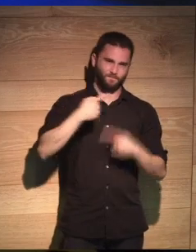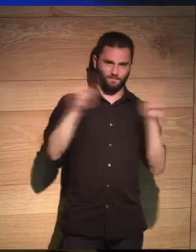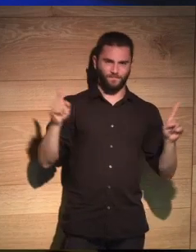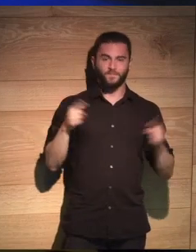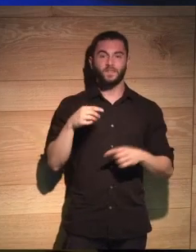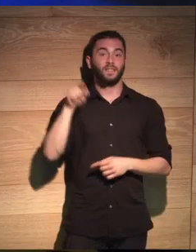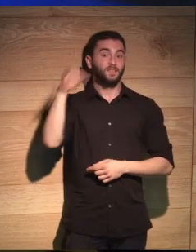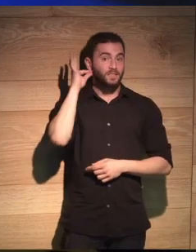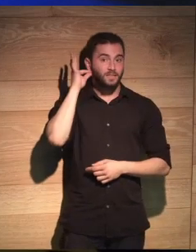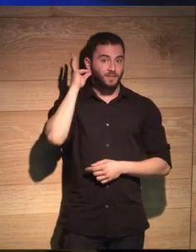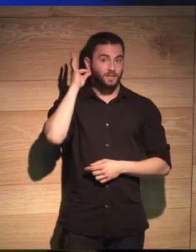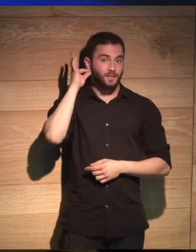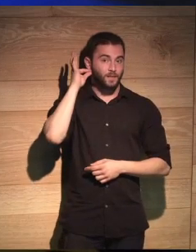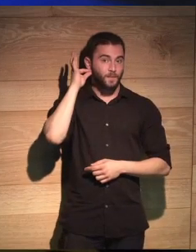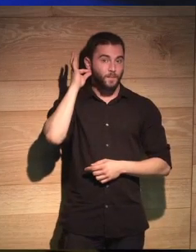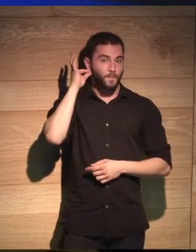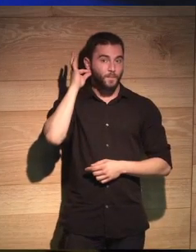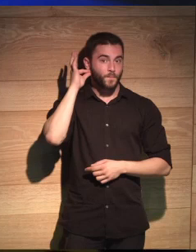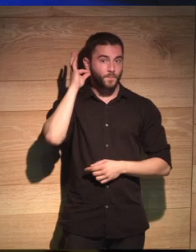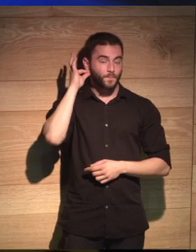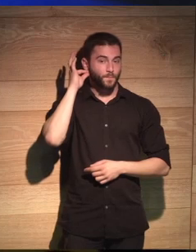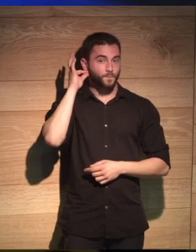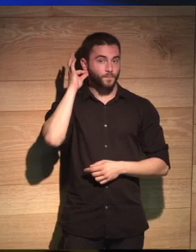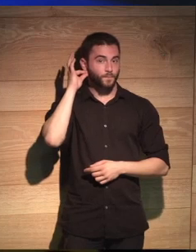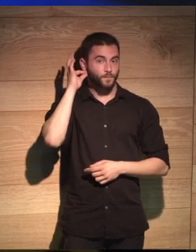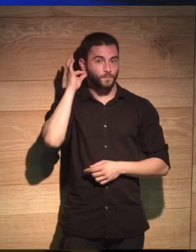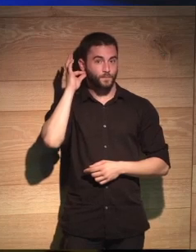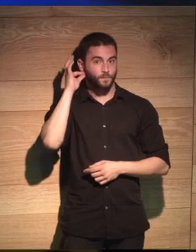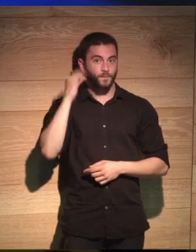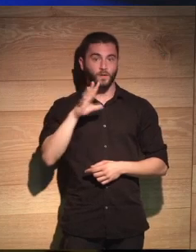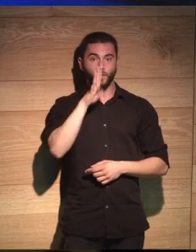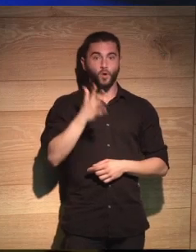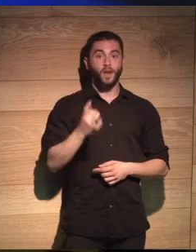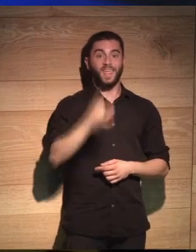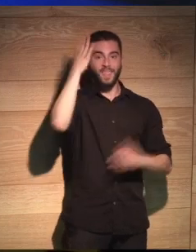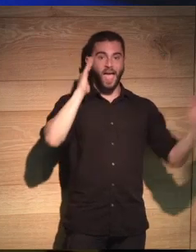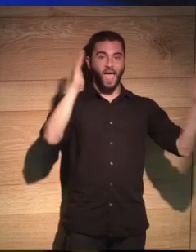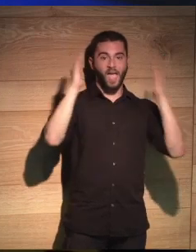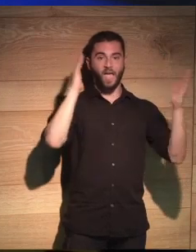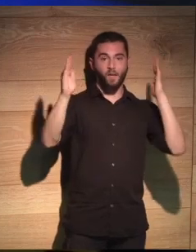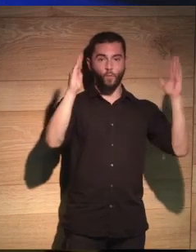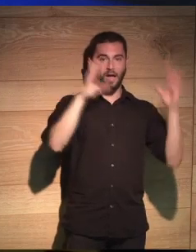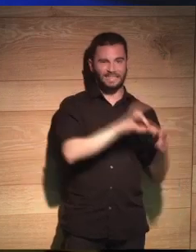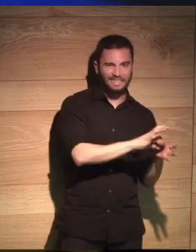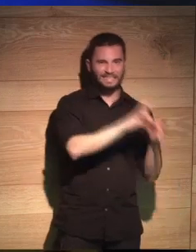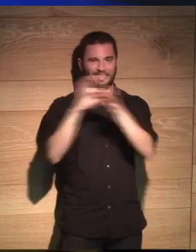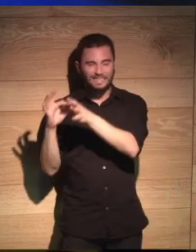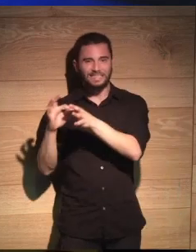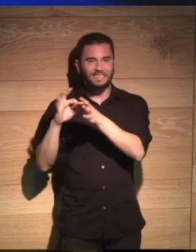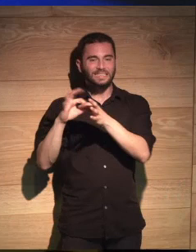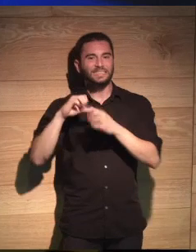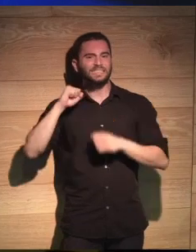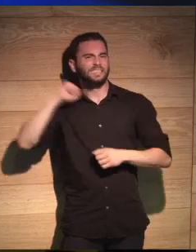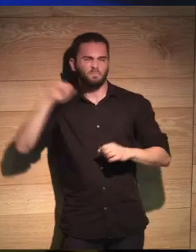vio conducida o se vio arrastrada por la rigidez ideológica de la época, pero yo creo que ella era muchísimo